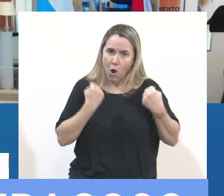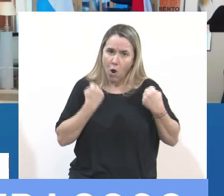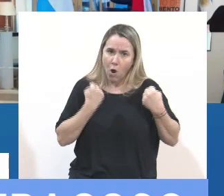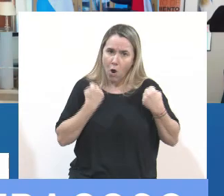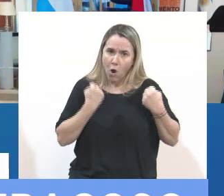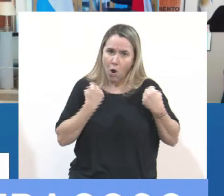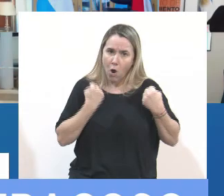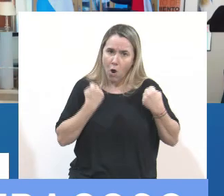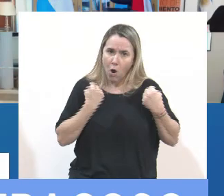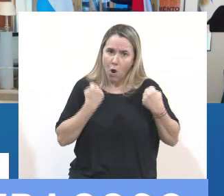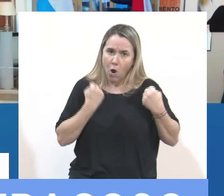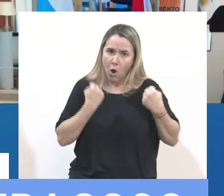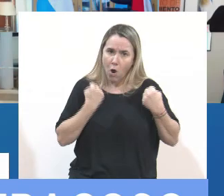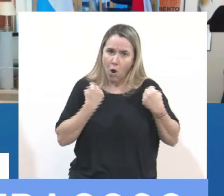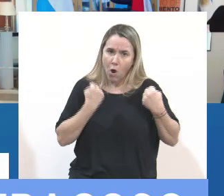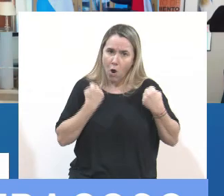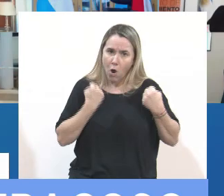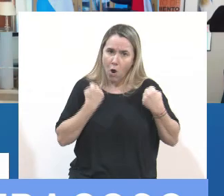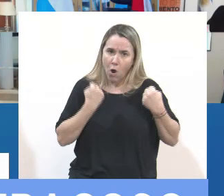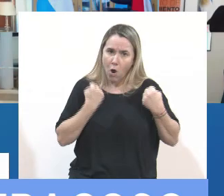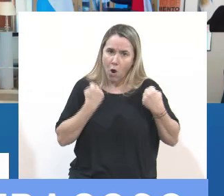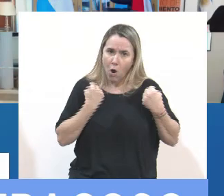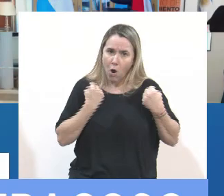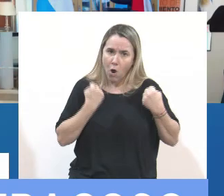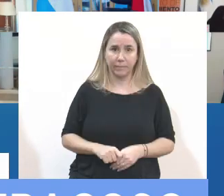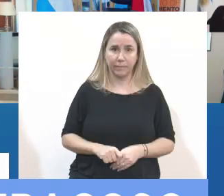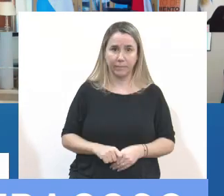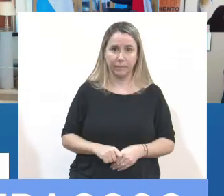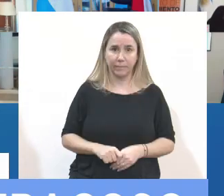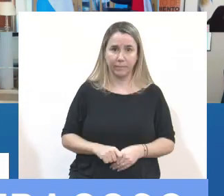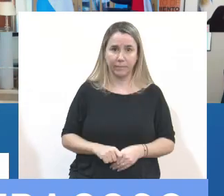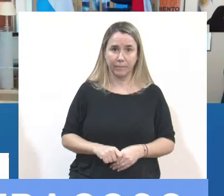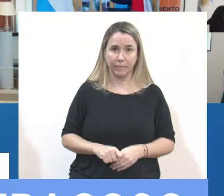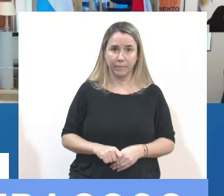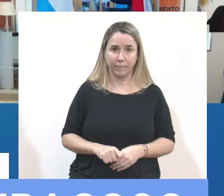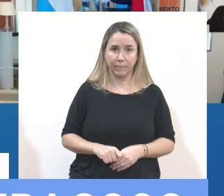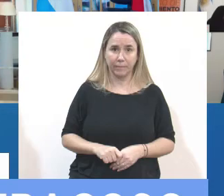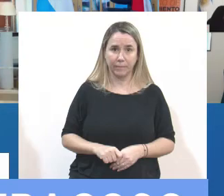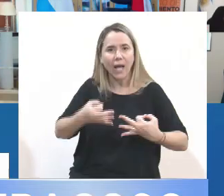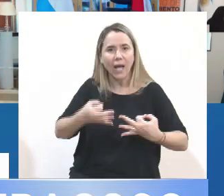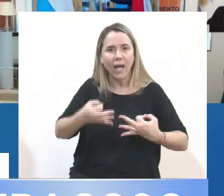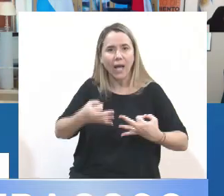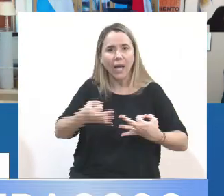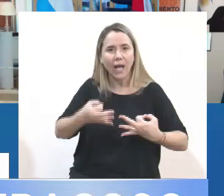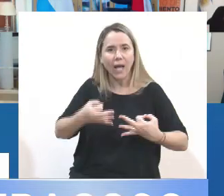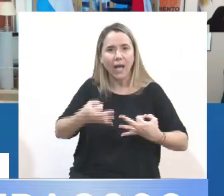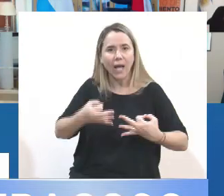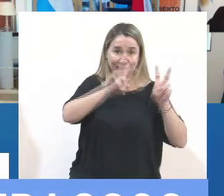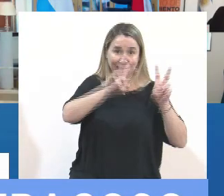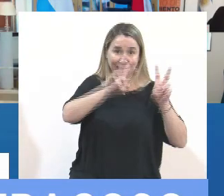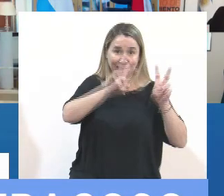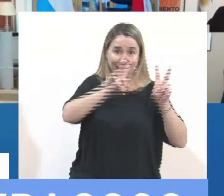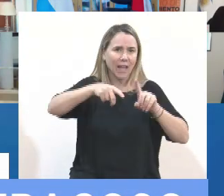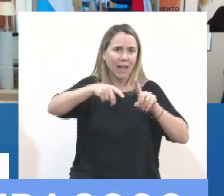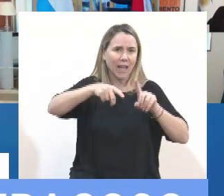fortalezcamos el rol de la familia, de manera que ella pueda asumir un rol eficaz en este y en todos los aspectos